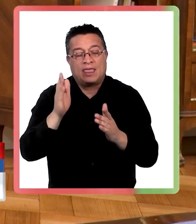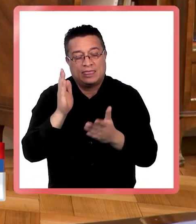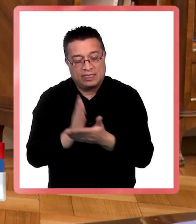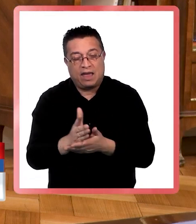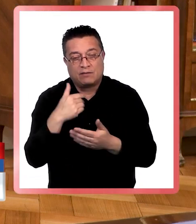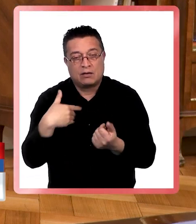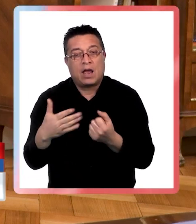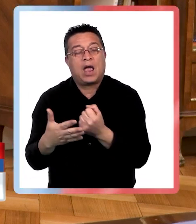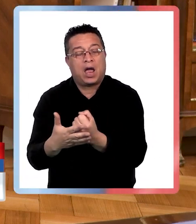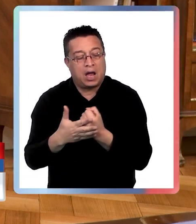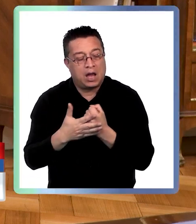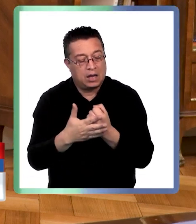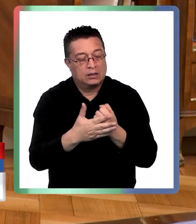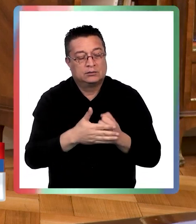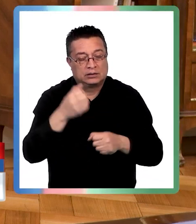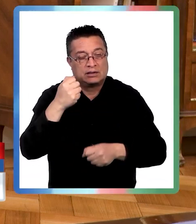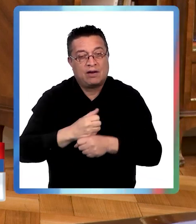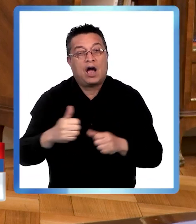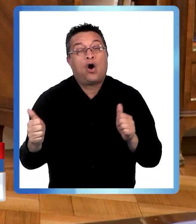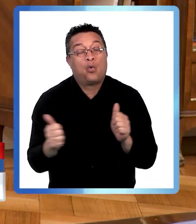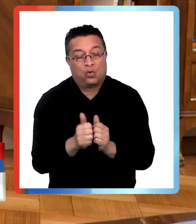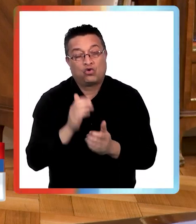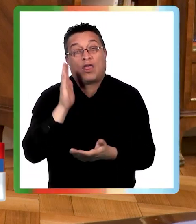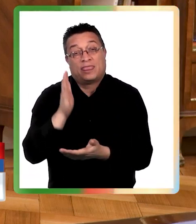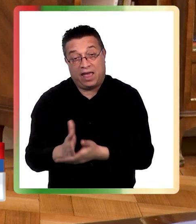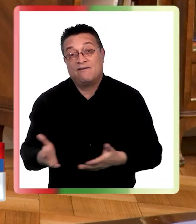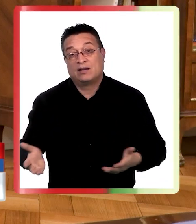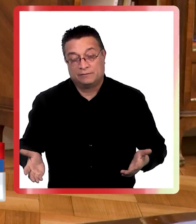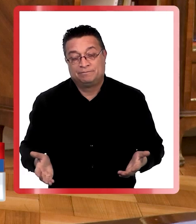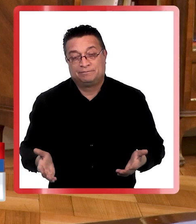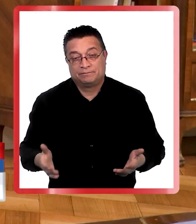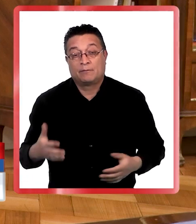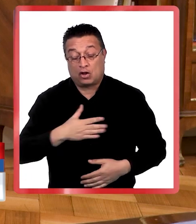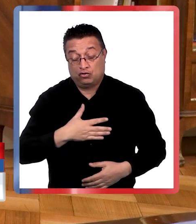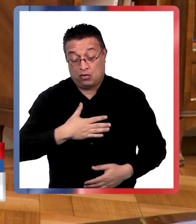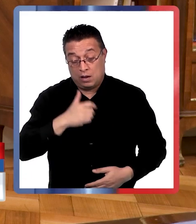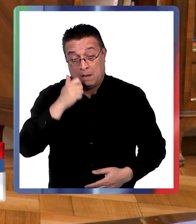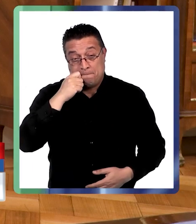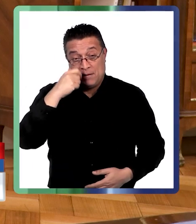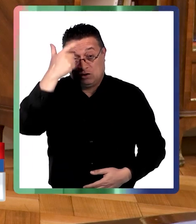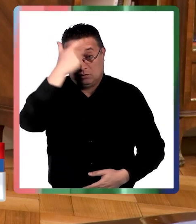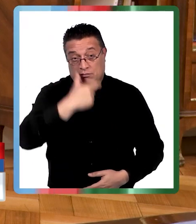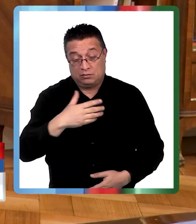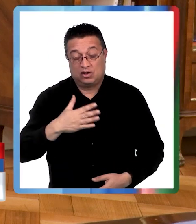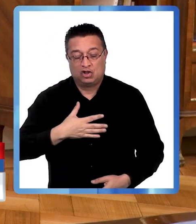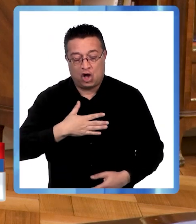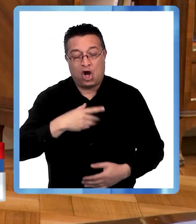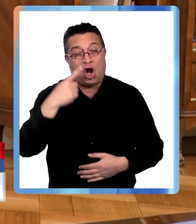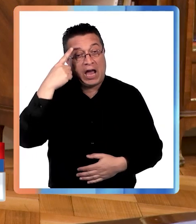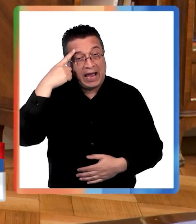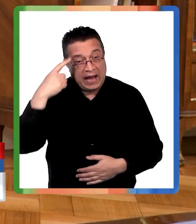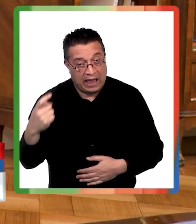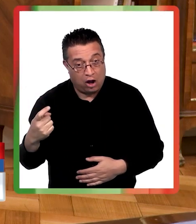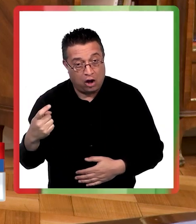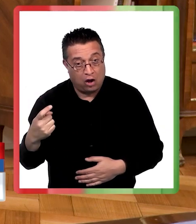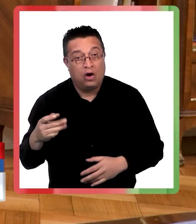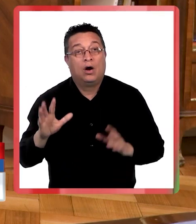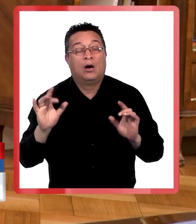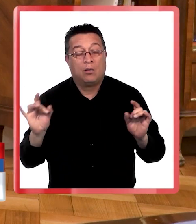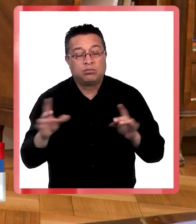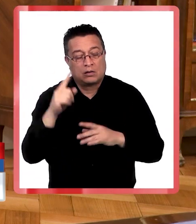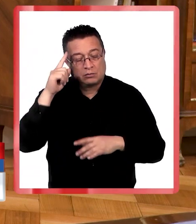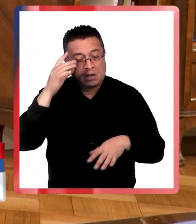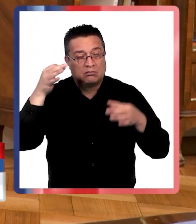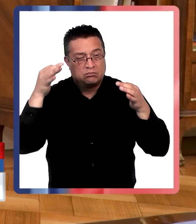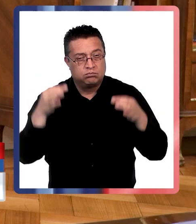una capacidad de colaborar, de trabajar juntos. Yo personalmente creo que si uno tiene